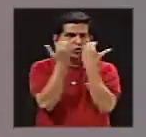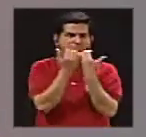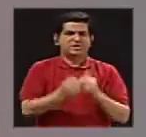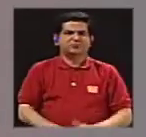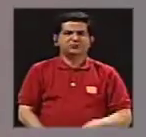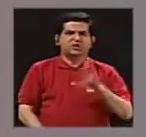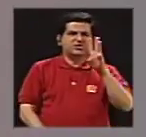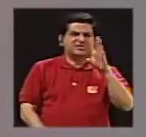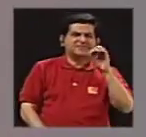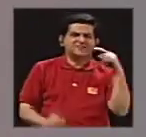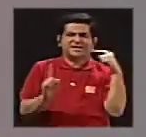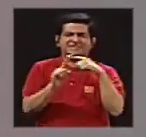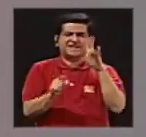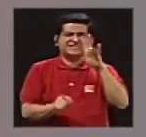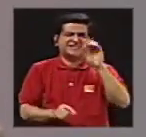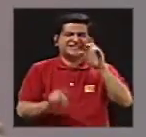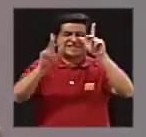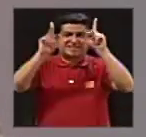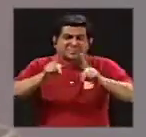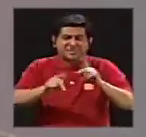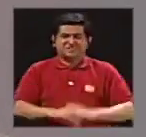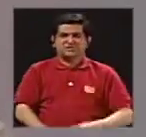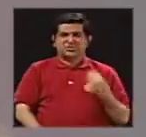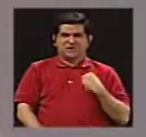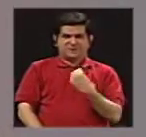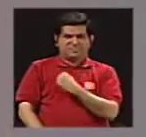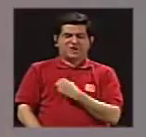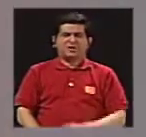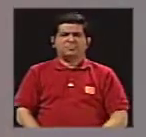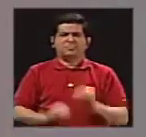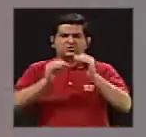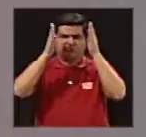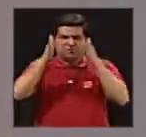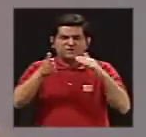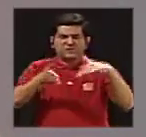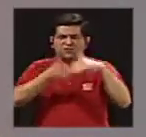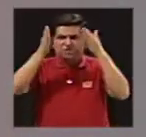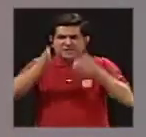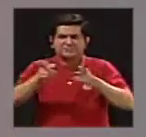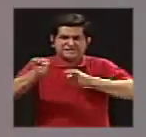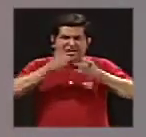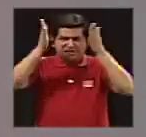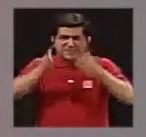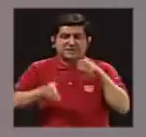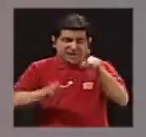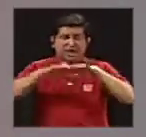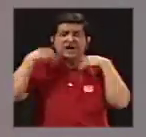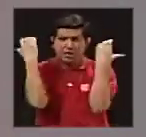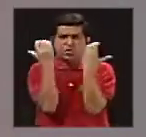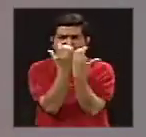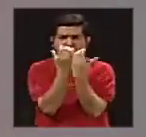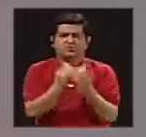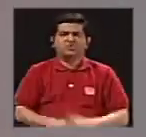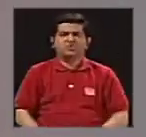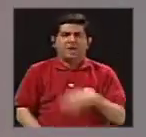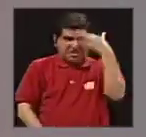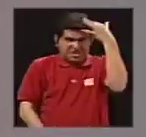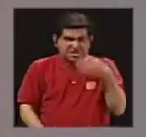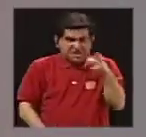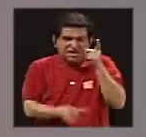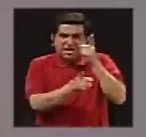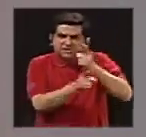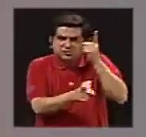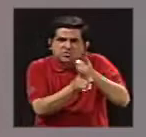entre 60 y 70 personas integradas por docentes administrativos estudiantes ahí en esa comisión cree que eso es lo